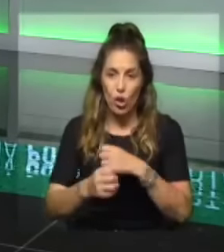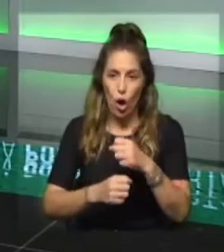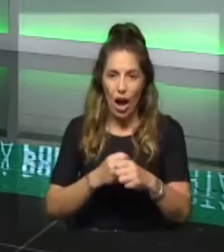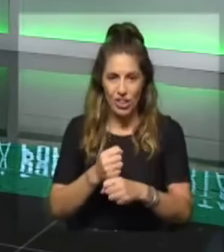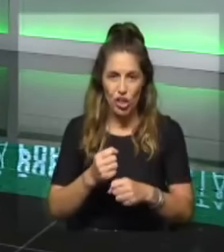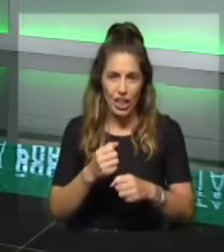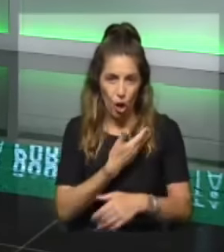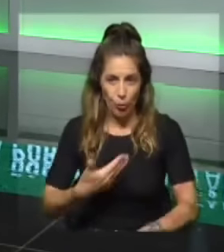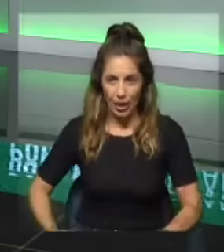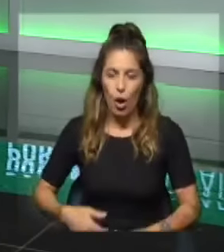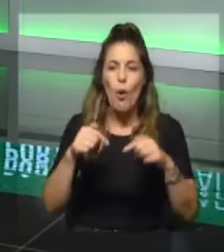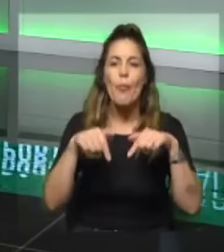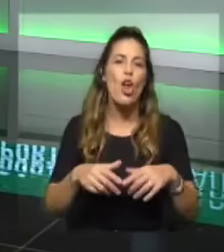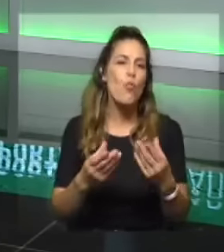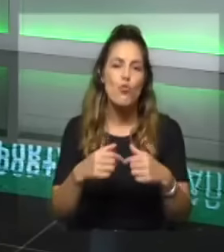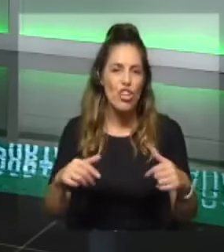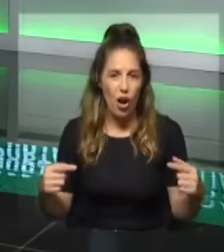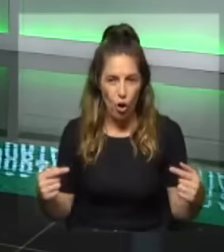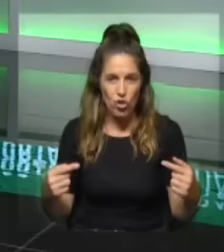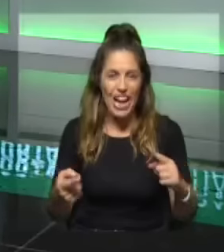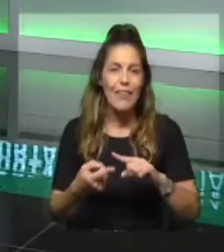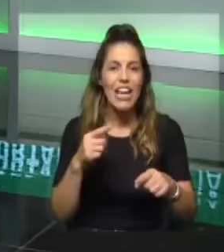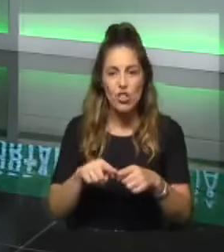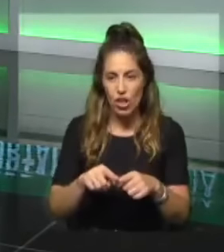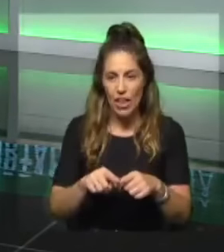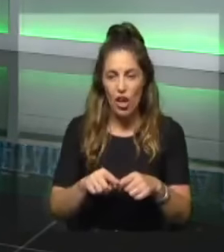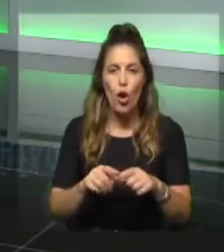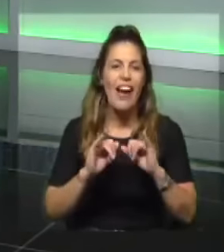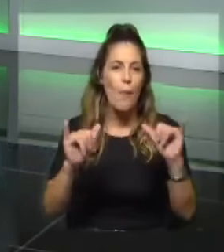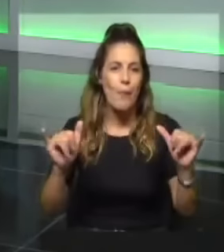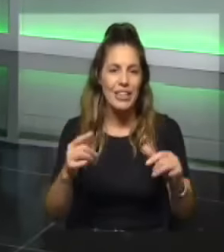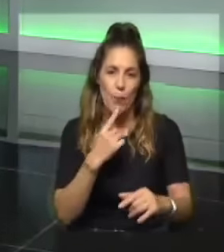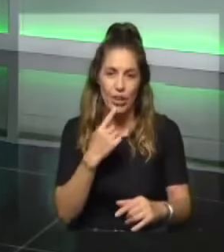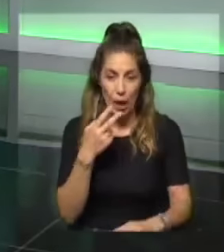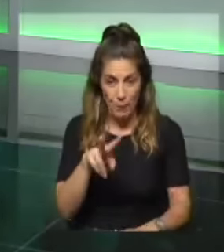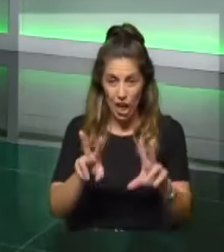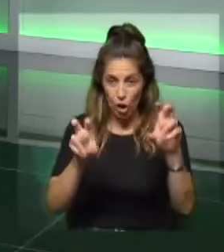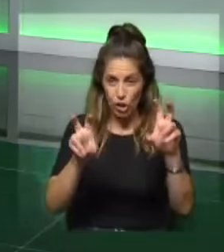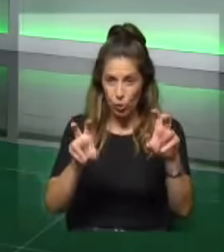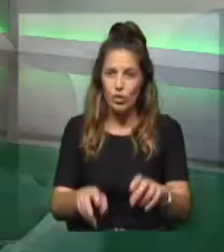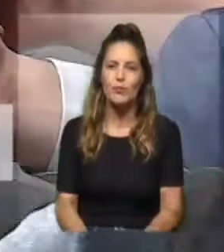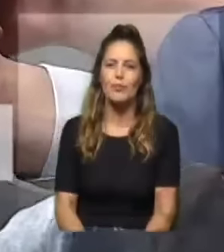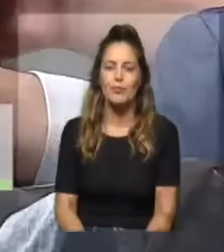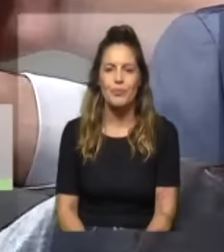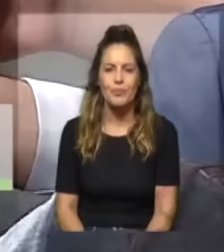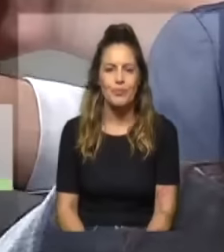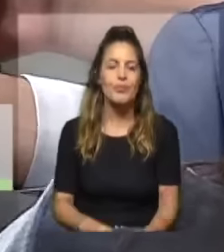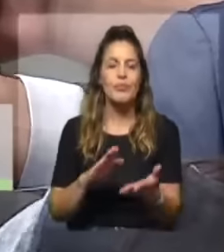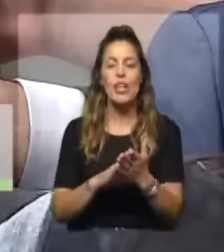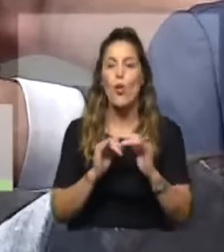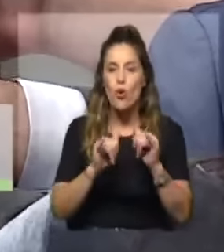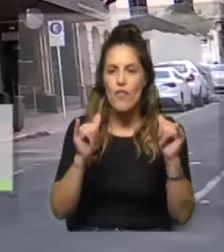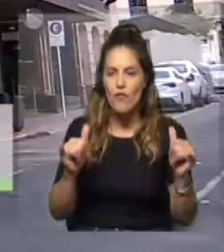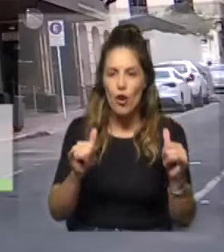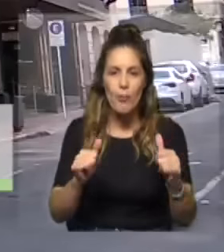pasado muchas cosas vinculadas a la campaña política y otras Ah si no nos creen miren los ti según un informe del Ministerio de